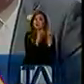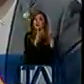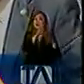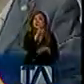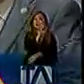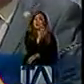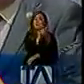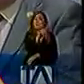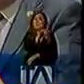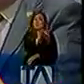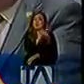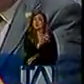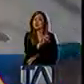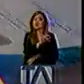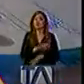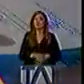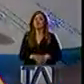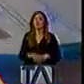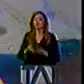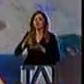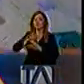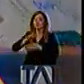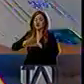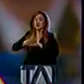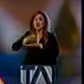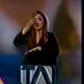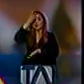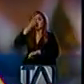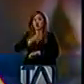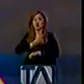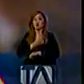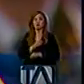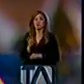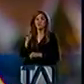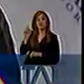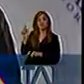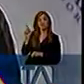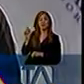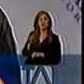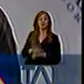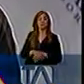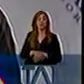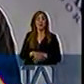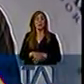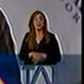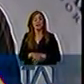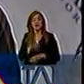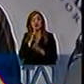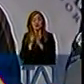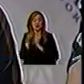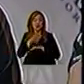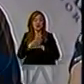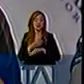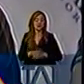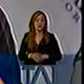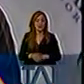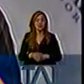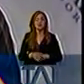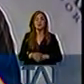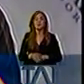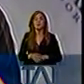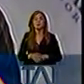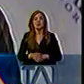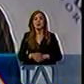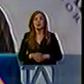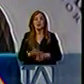de la Administración Legislativa tras calificar la denuncia presentada por Esteban Bernal. Bajo ningún punto de vista, el Consejo de Administración